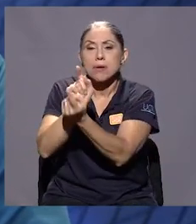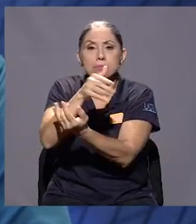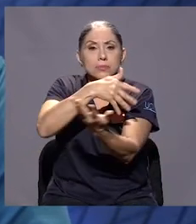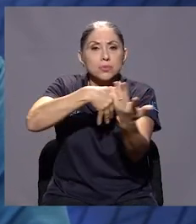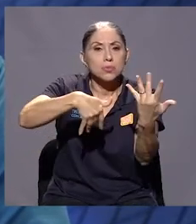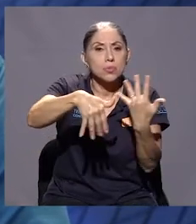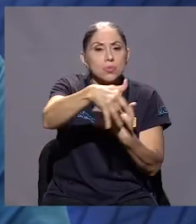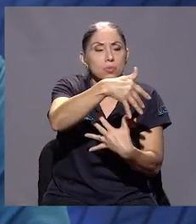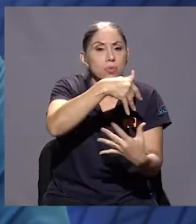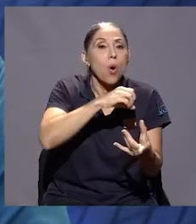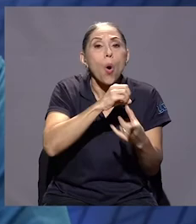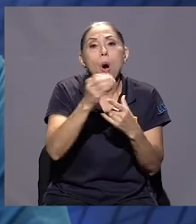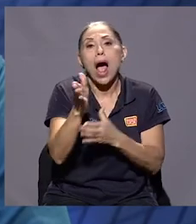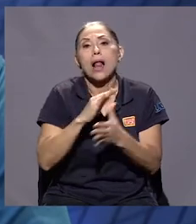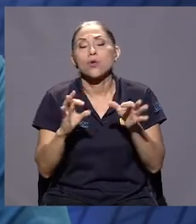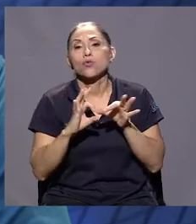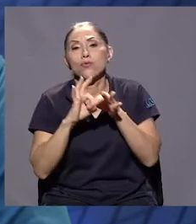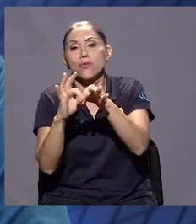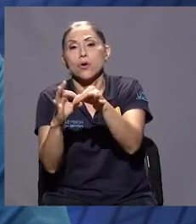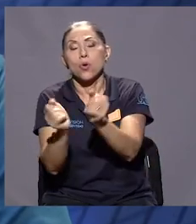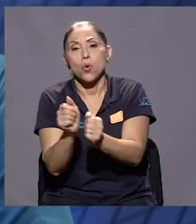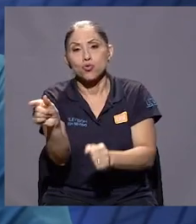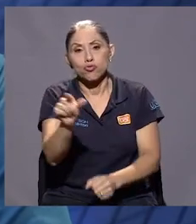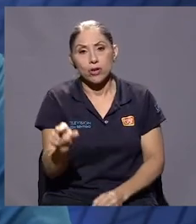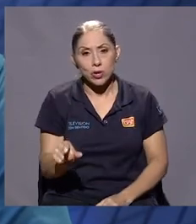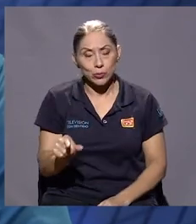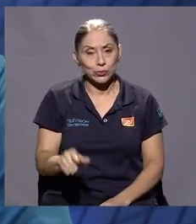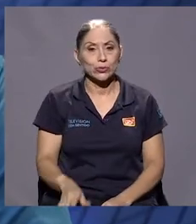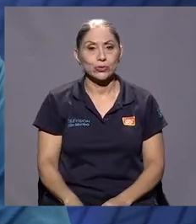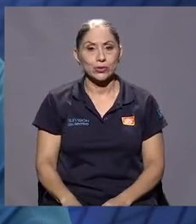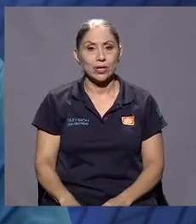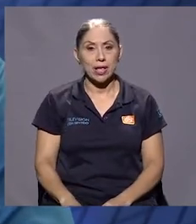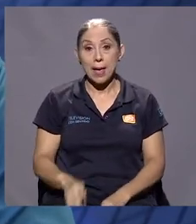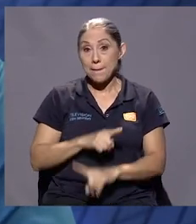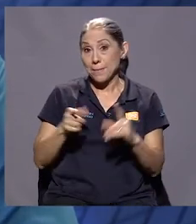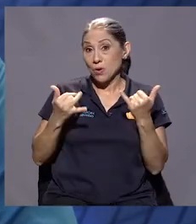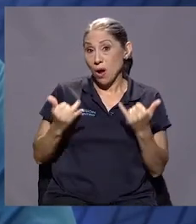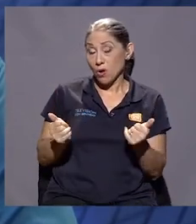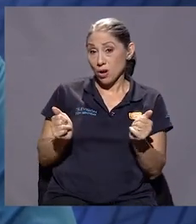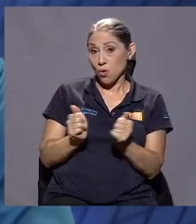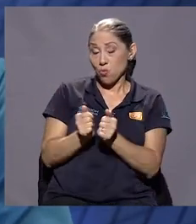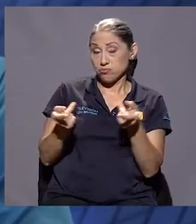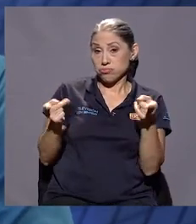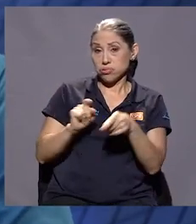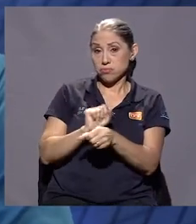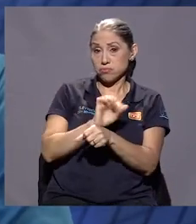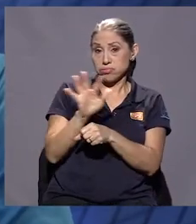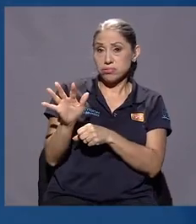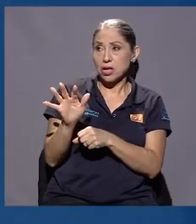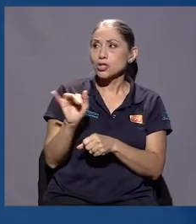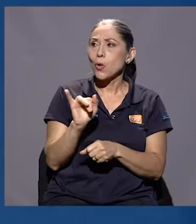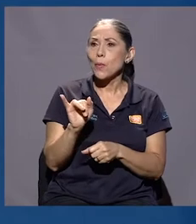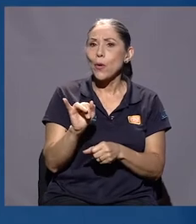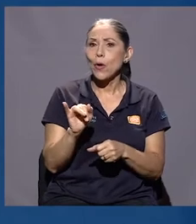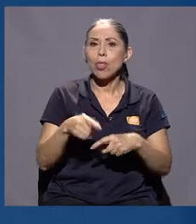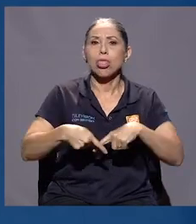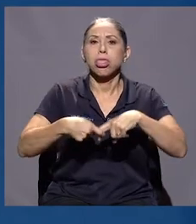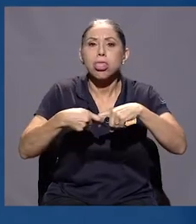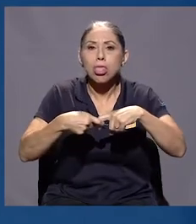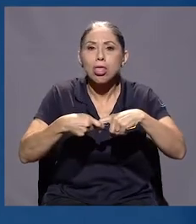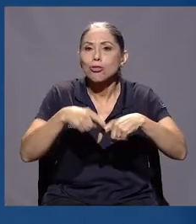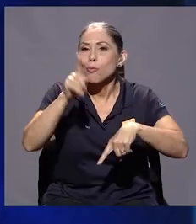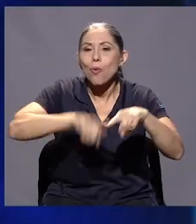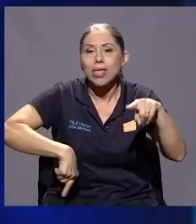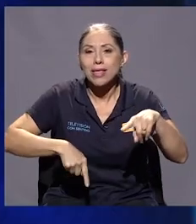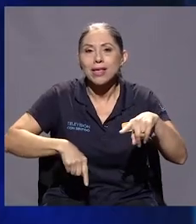sus espacios vinculados con río entonces es mucho digamos las pandemias como no puede generar ese espacio encuentro se están reactivando nos estamos retirando